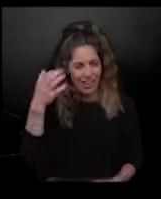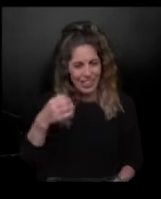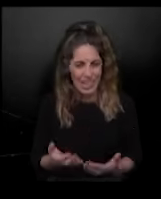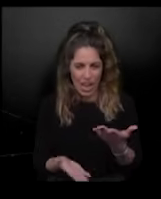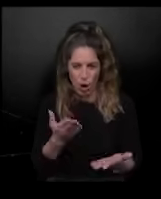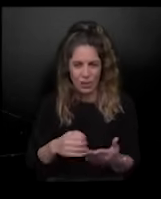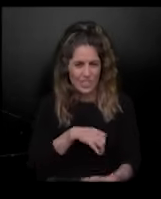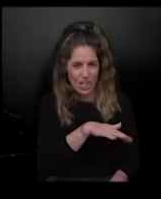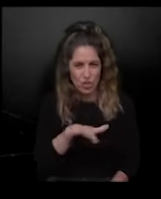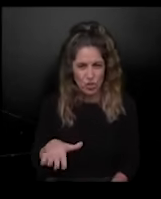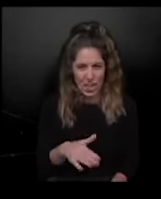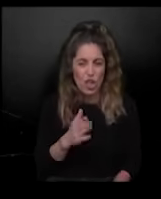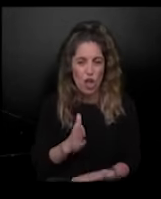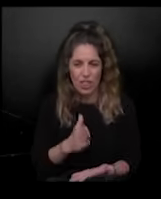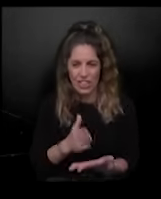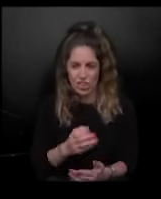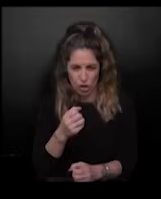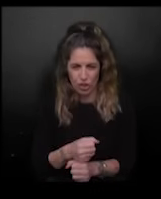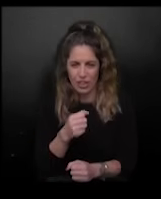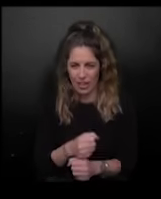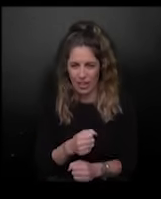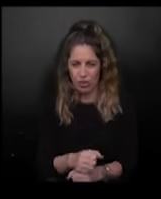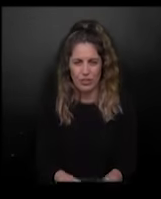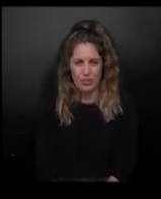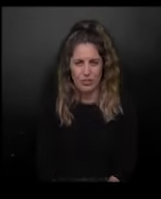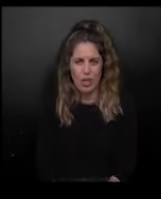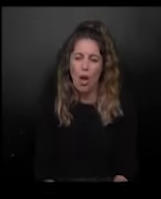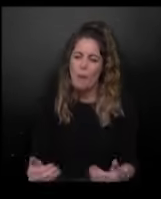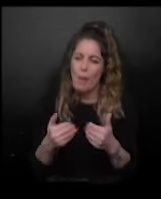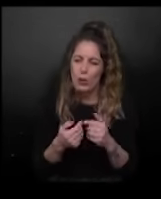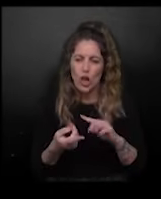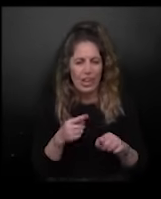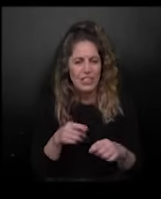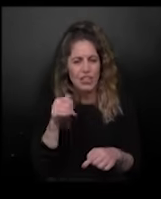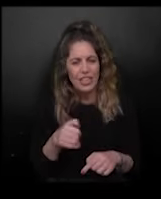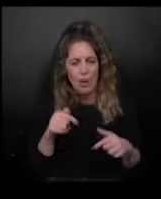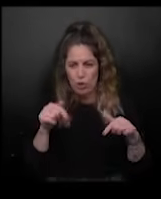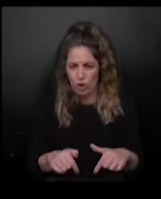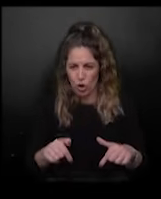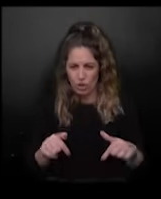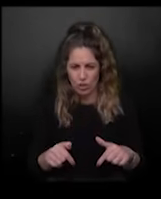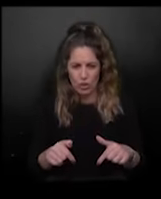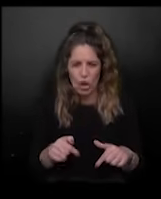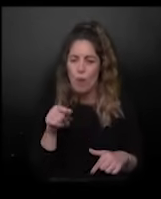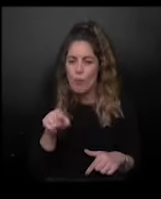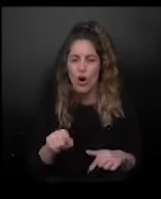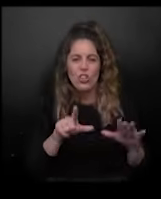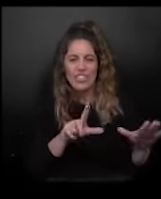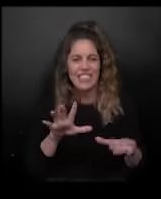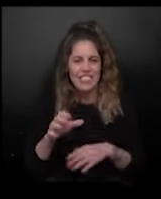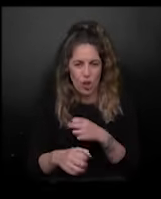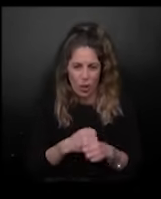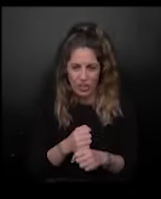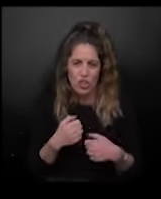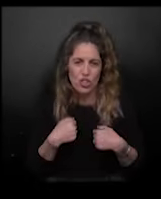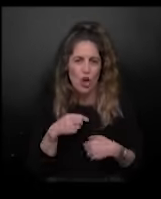justicia social y en los derechos de los trabajadores me pregunto Qué relación tendríamos al día de hoy vos con 75 años